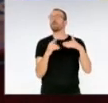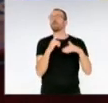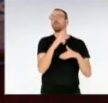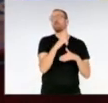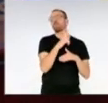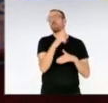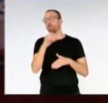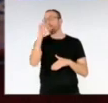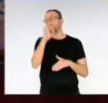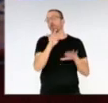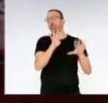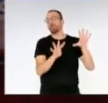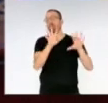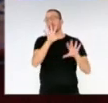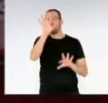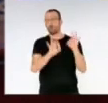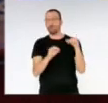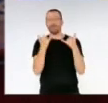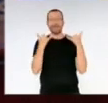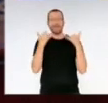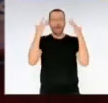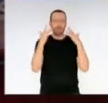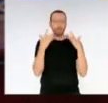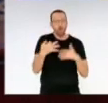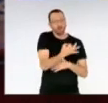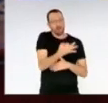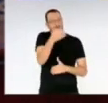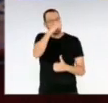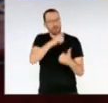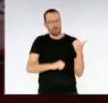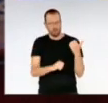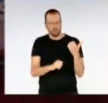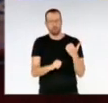95, 100% de la energía que la isla necesita. Por lo tanto,